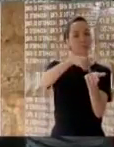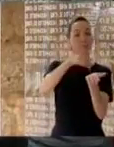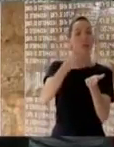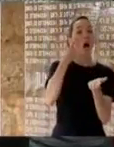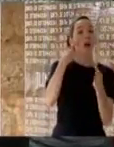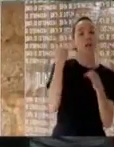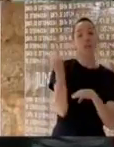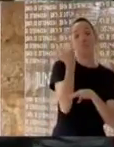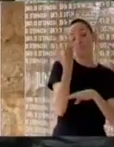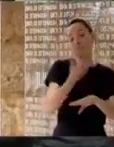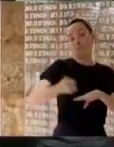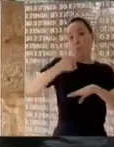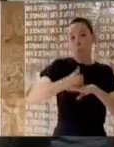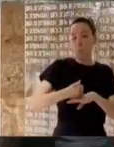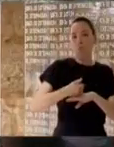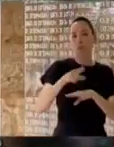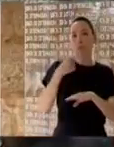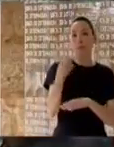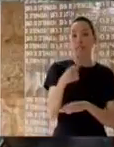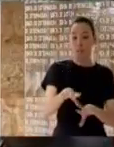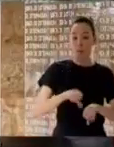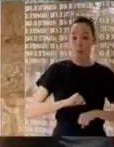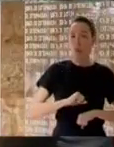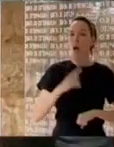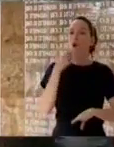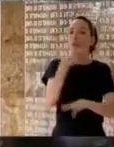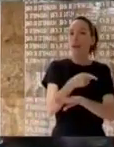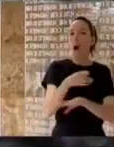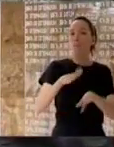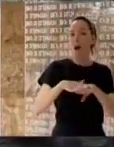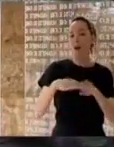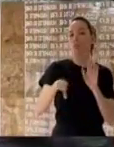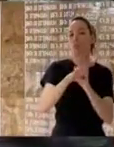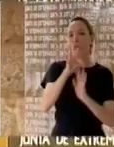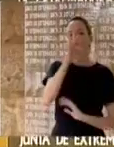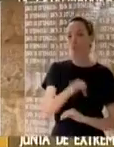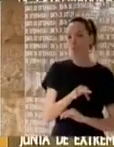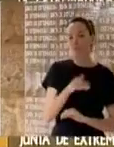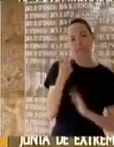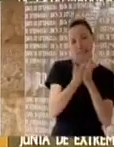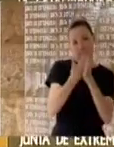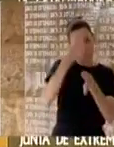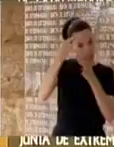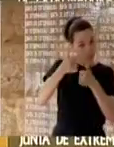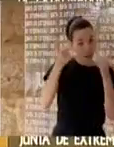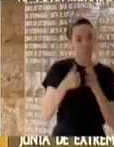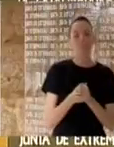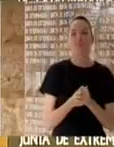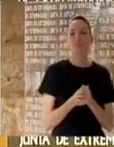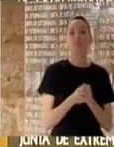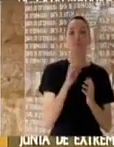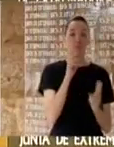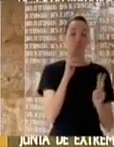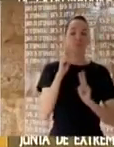tomen posesión, que acaten la Constitución, que ahondar un poquito más en ello. Pues lo que le tengo que decir es que estamos ahora mismo